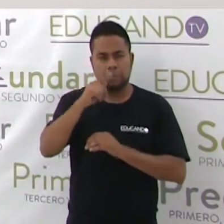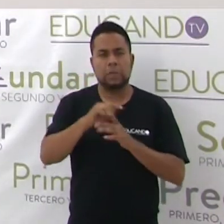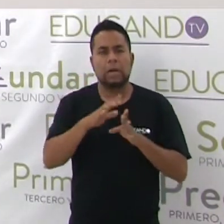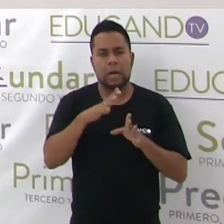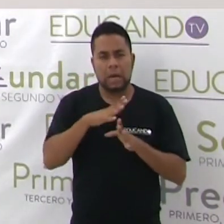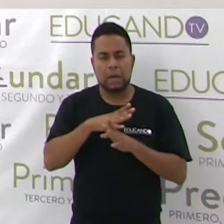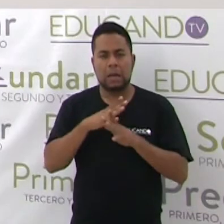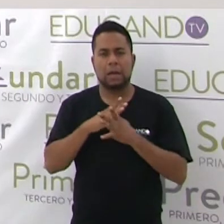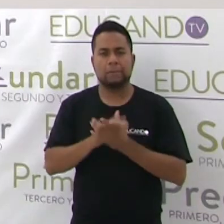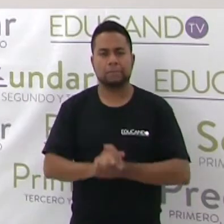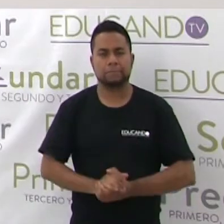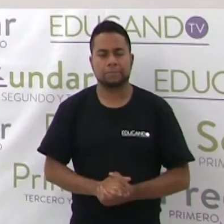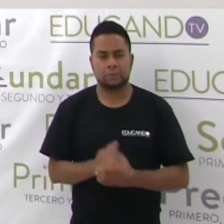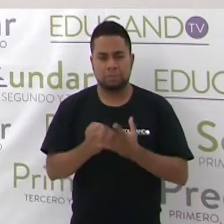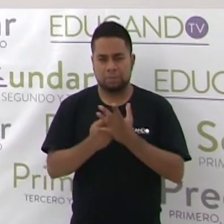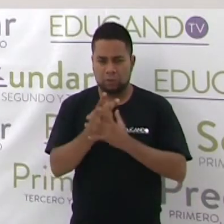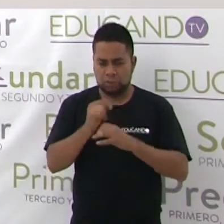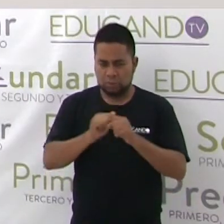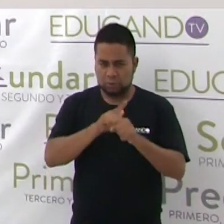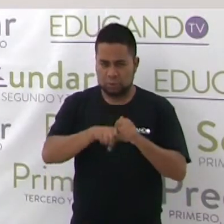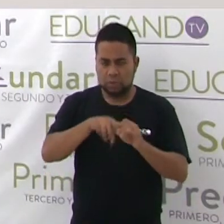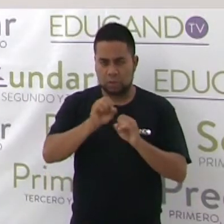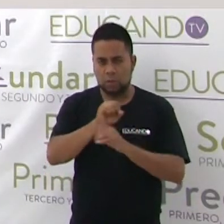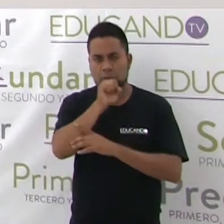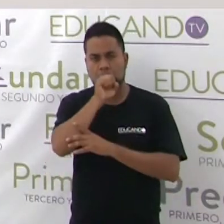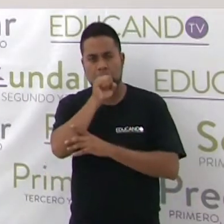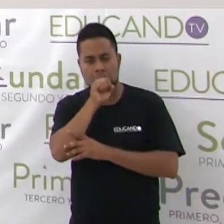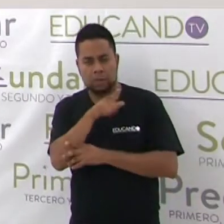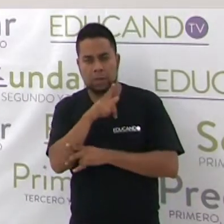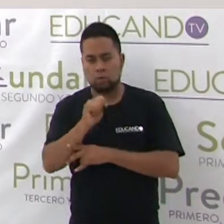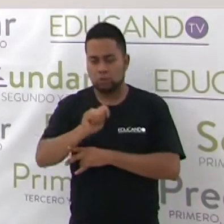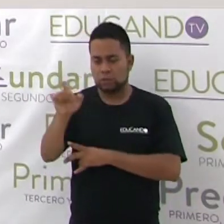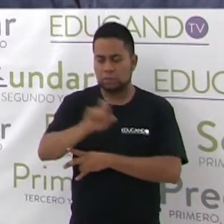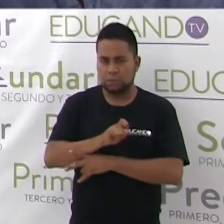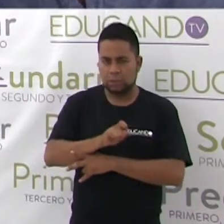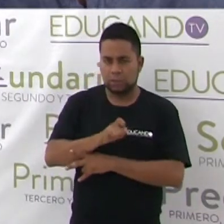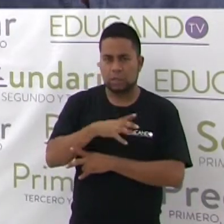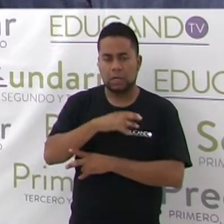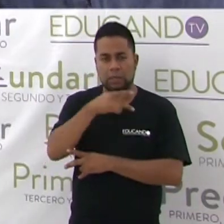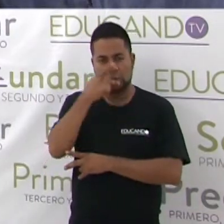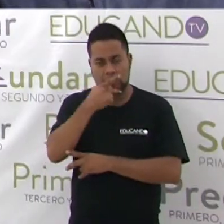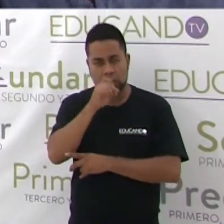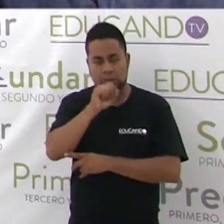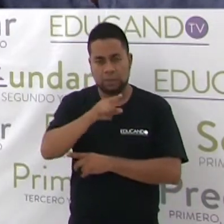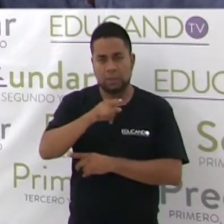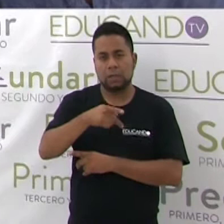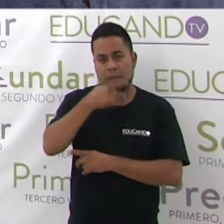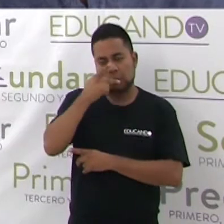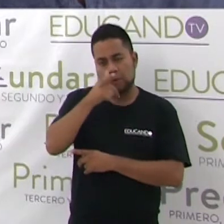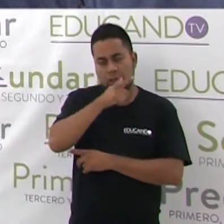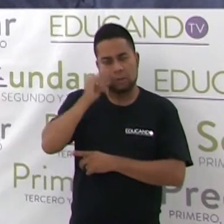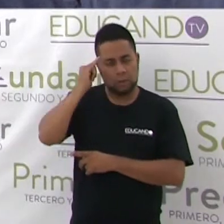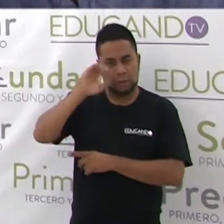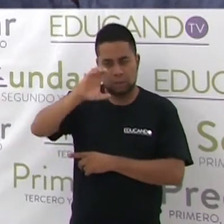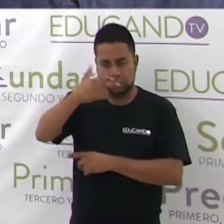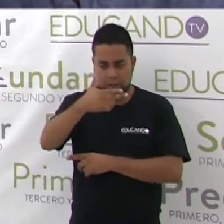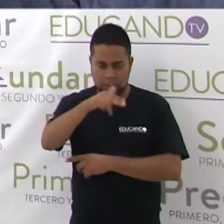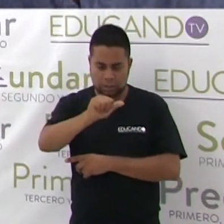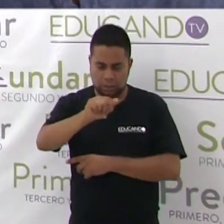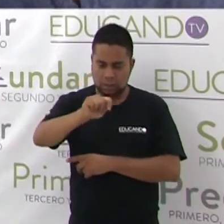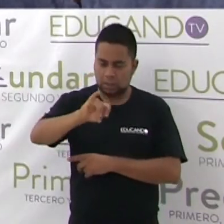en la región de Tuxtepec. Bien, tenemos el chatino, otra lengua también